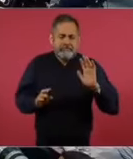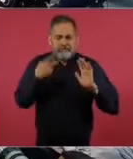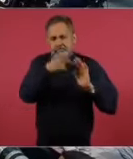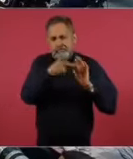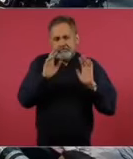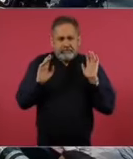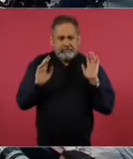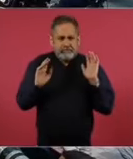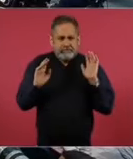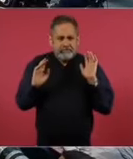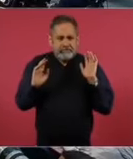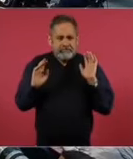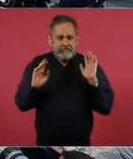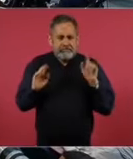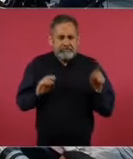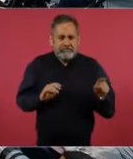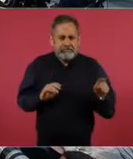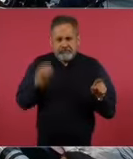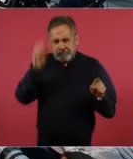sus este,